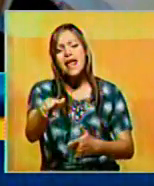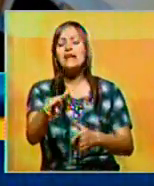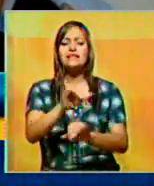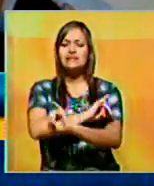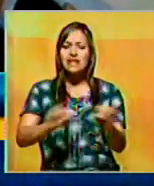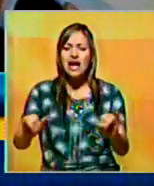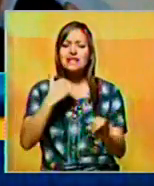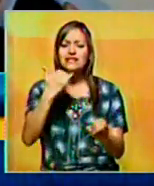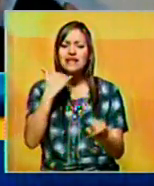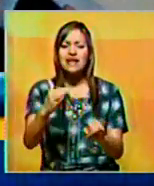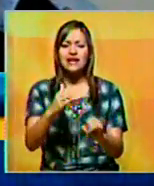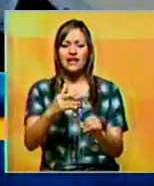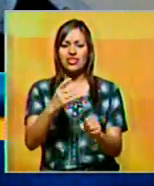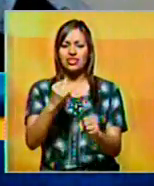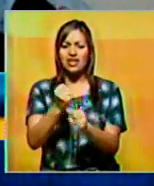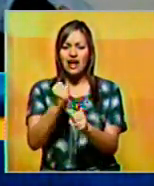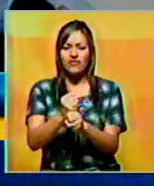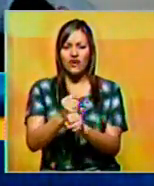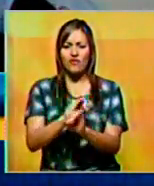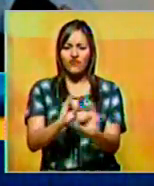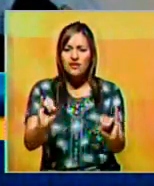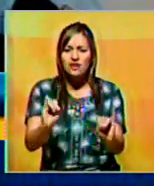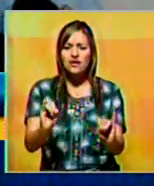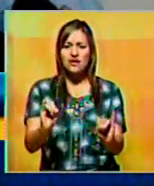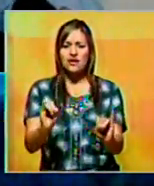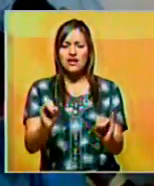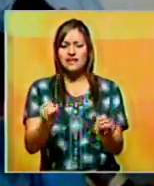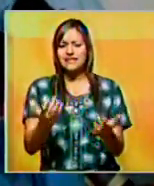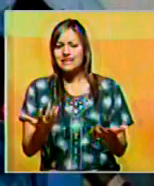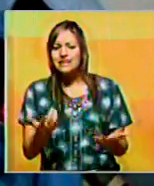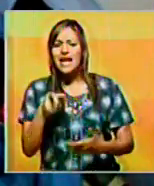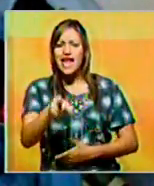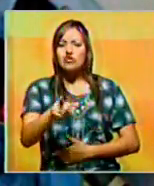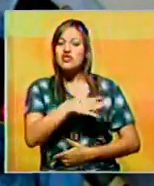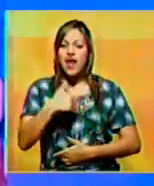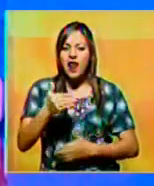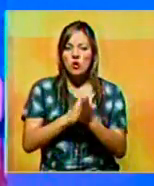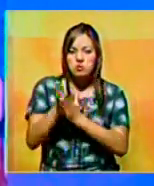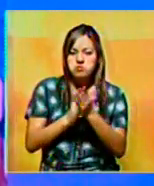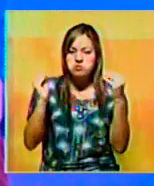que ya estaban de salida, entonces, hagan este tipo de guiso.